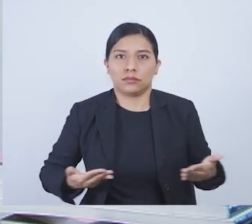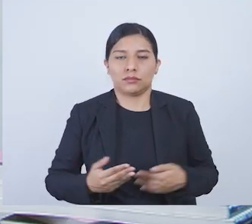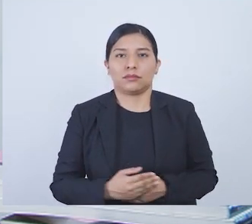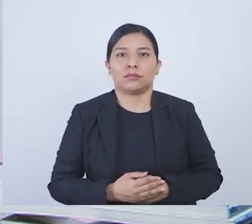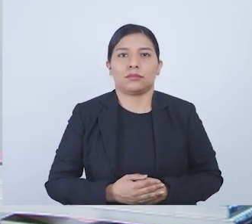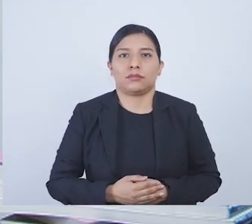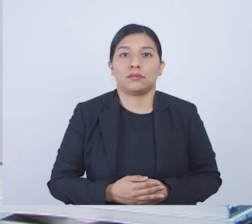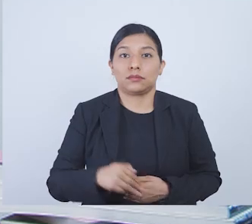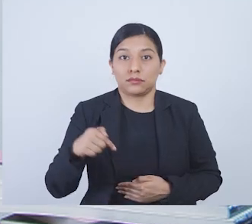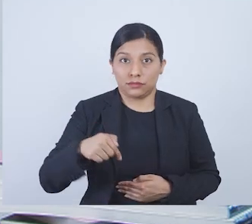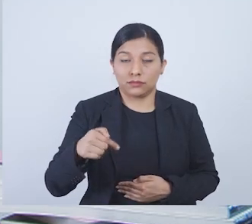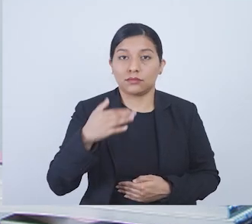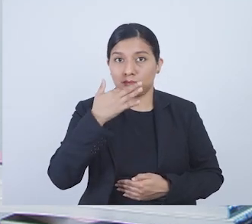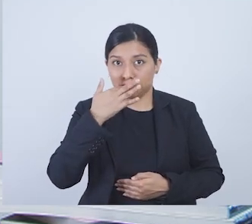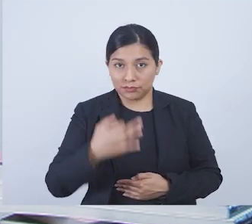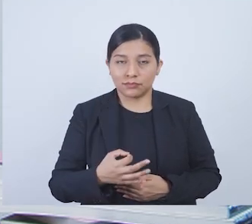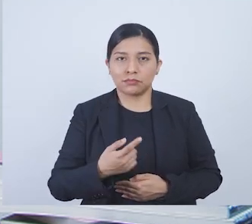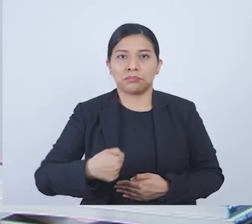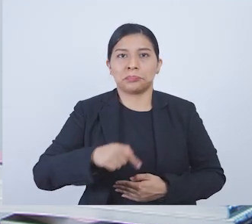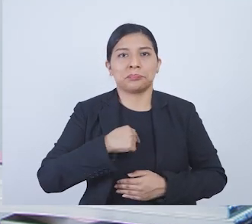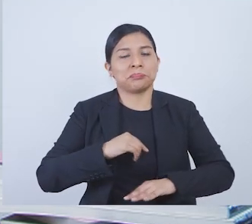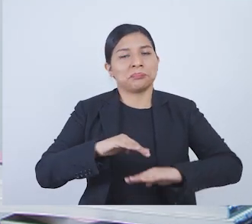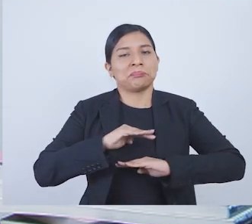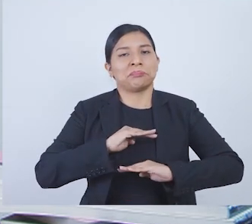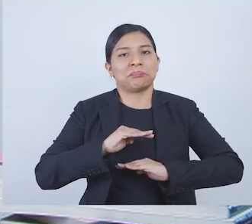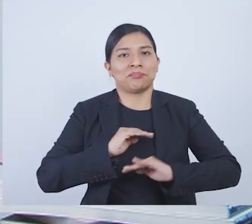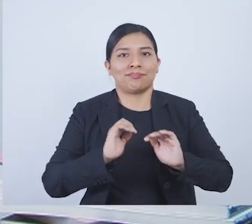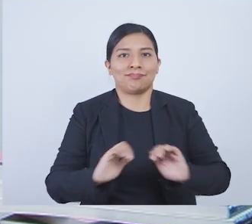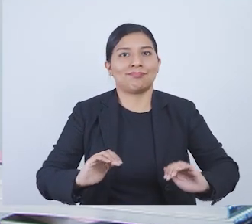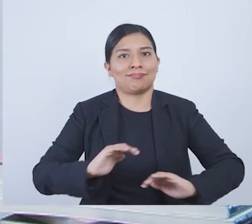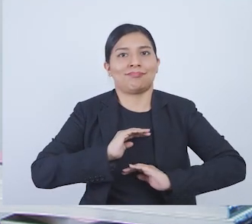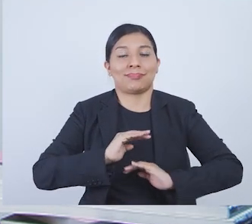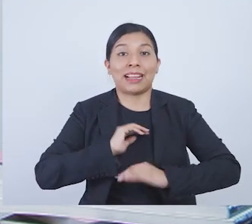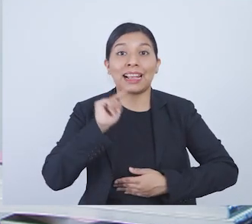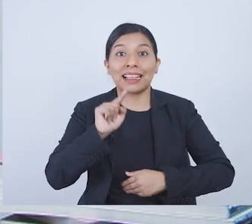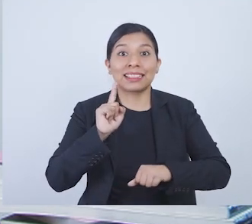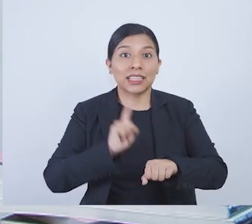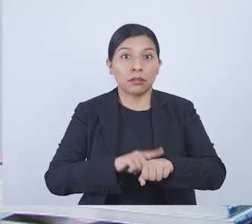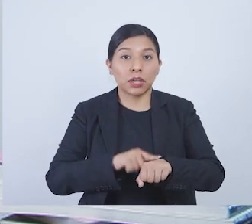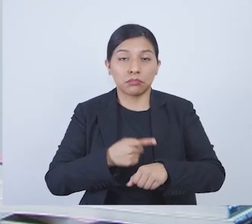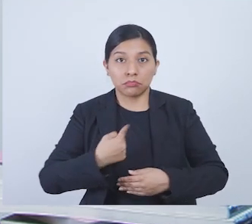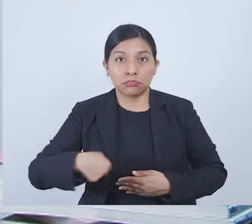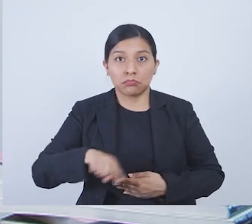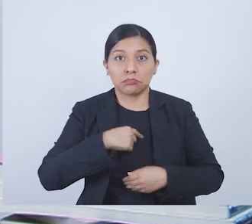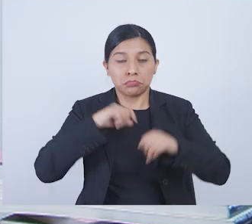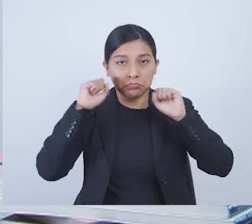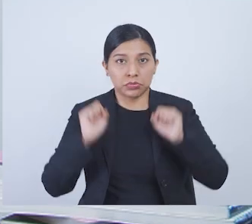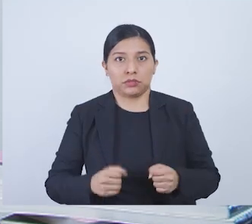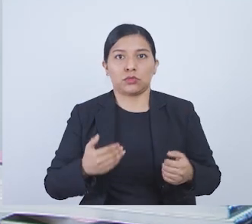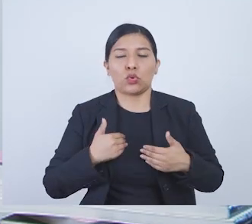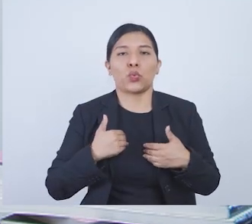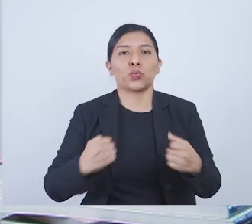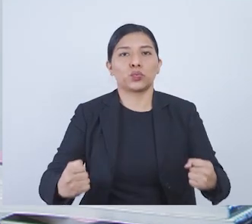vuelve hoy en día privilegiado para el niño y la niña. Ese espacio donde él va a poder ejercitarse, correr,